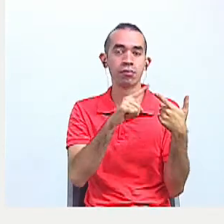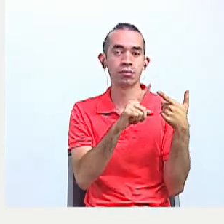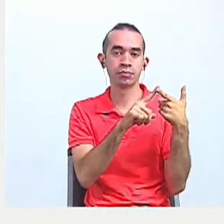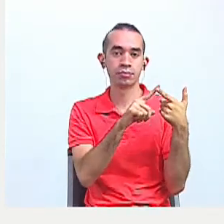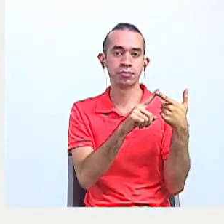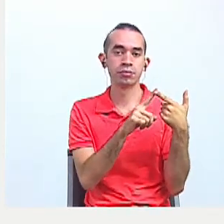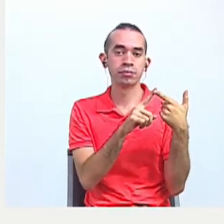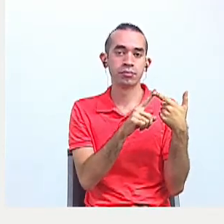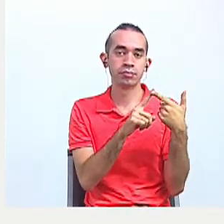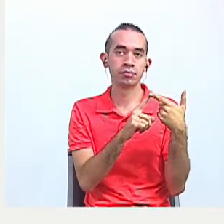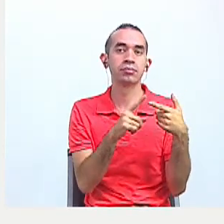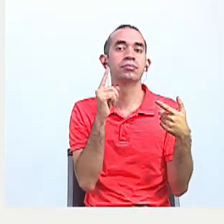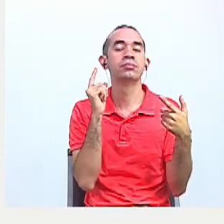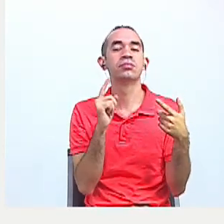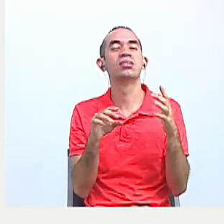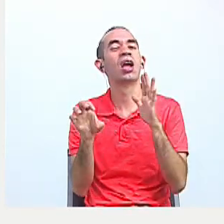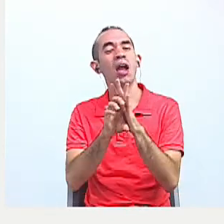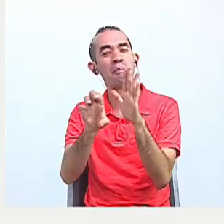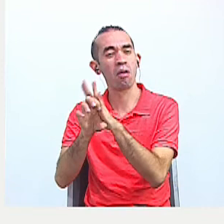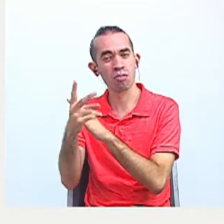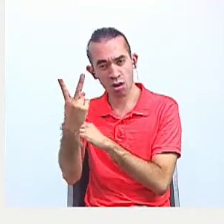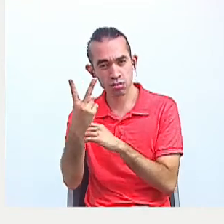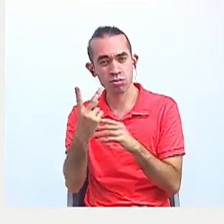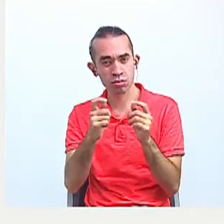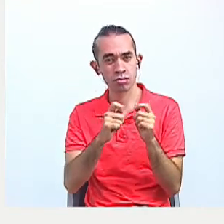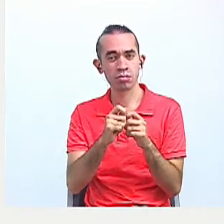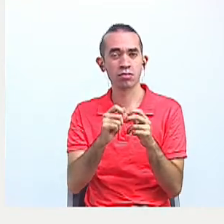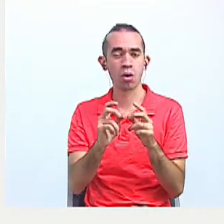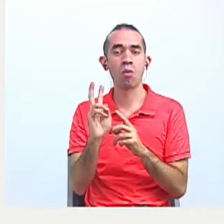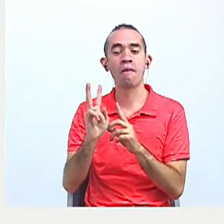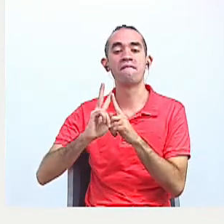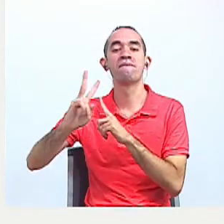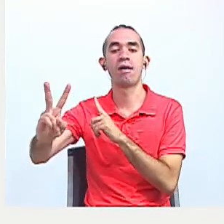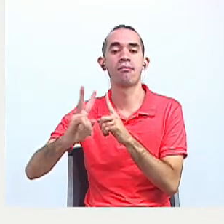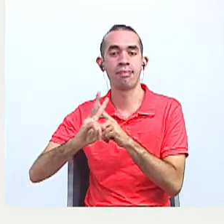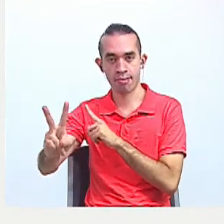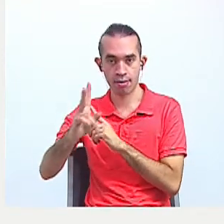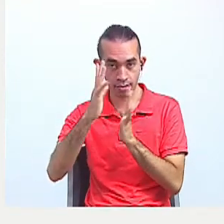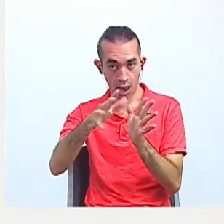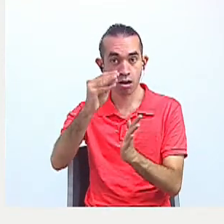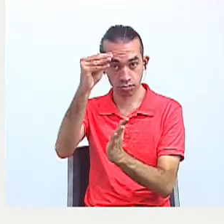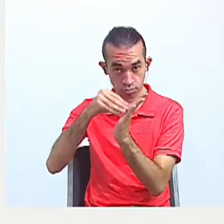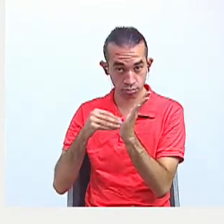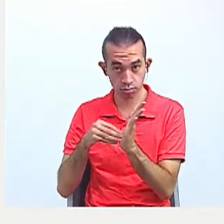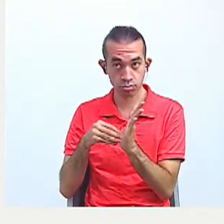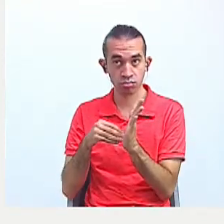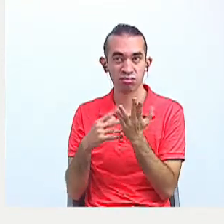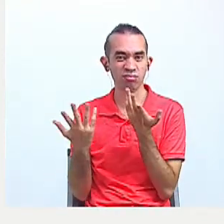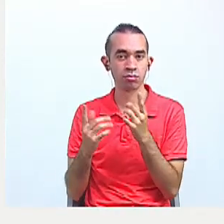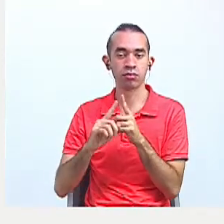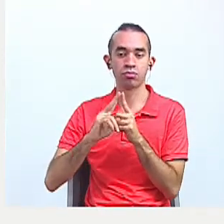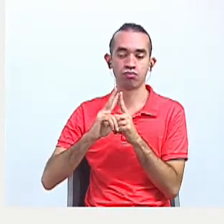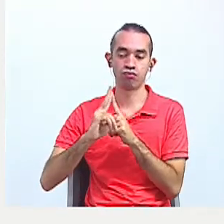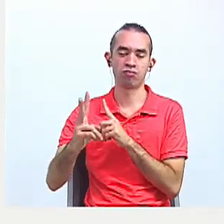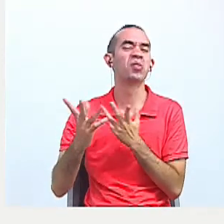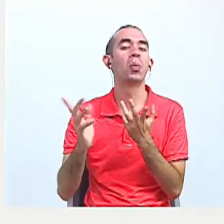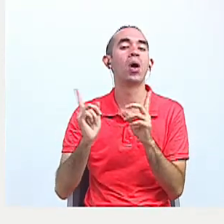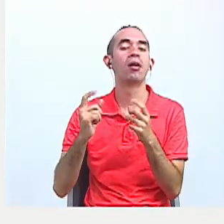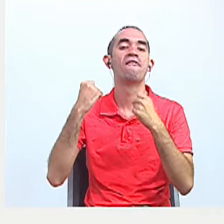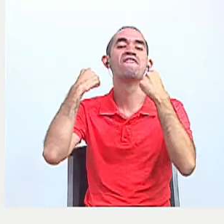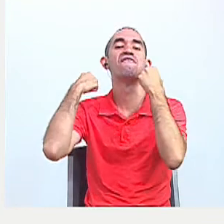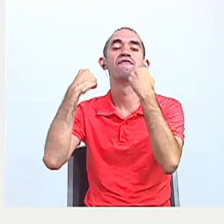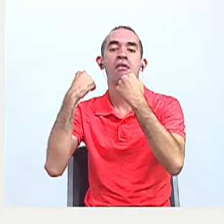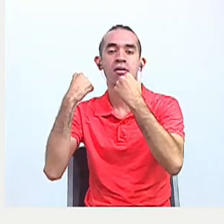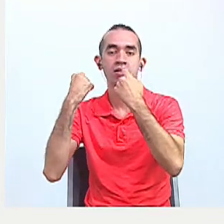Y también vimos dos ejemplos de cantidades vectoriales, ¿los anotaron? Bueno, el primero, la fuerza, cuando la